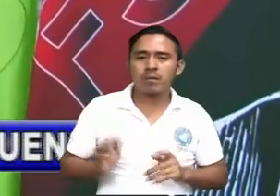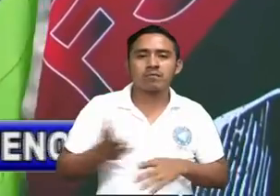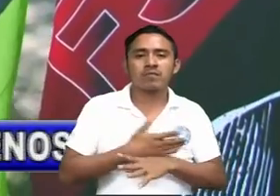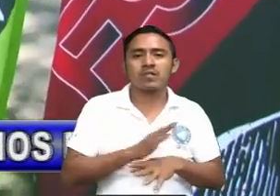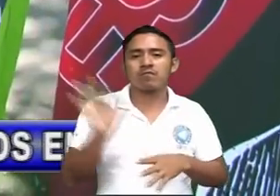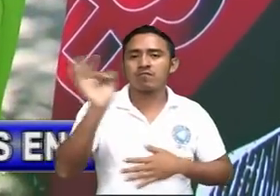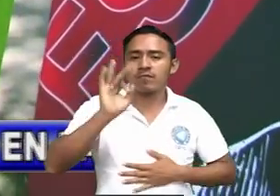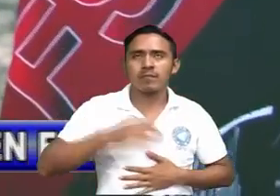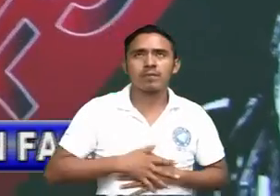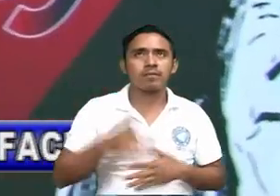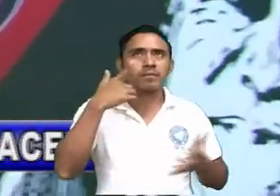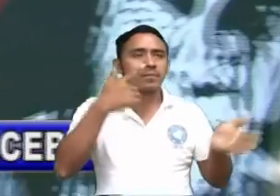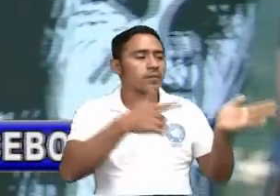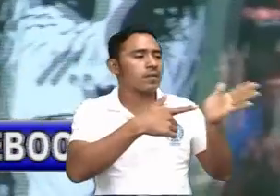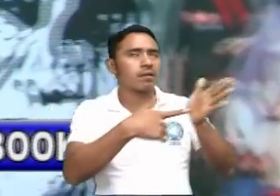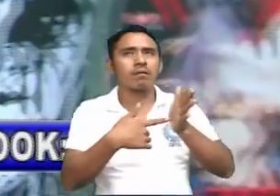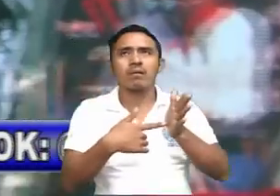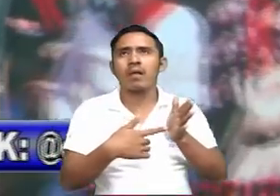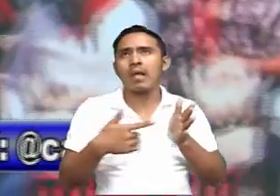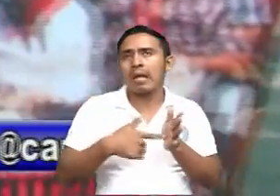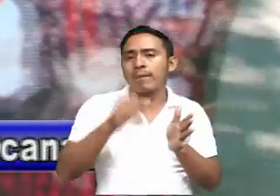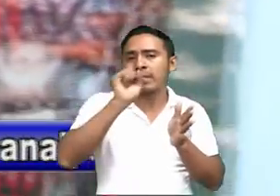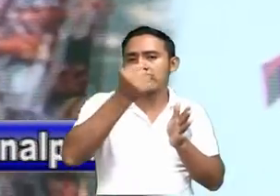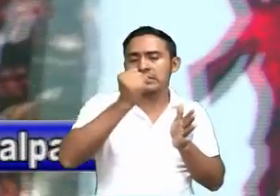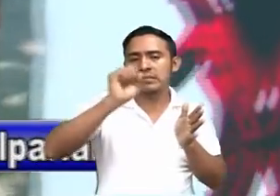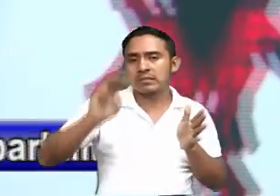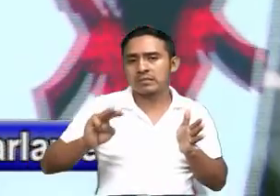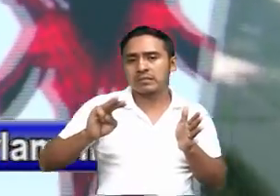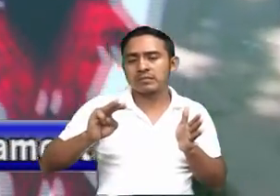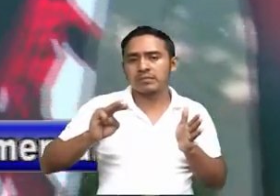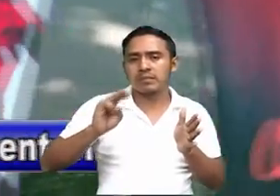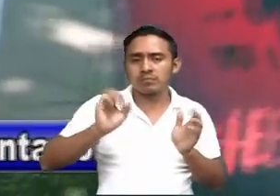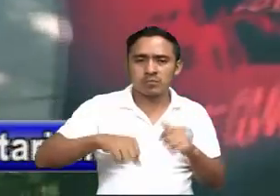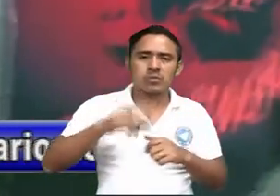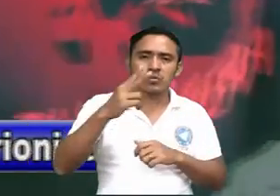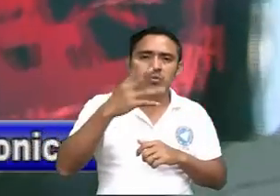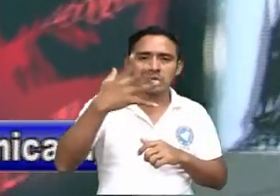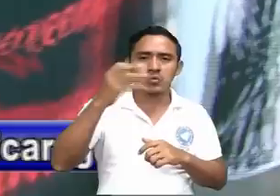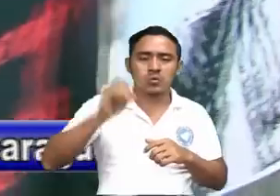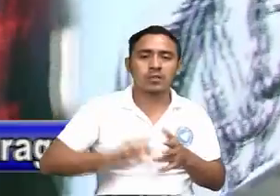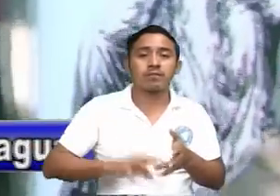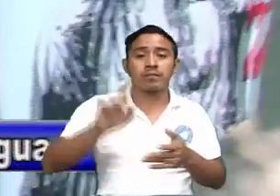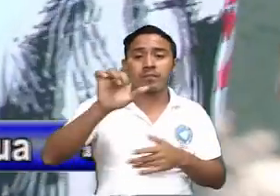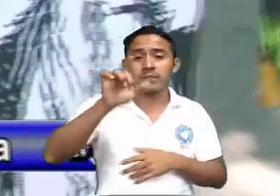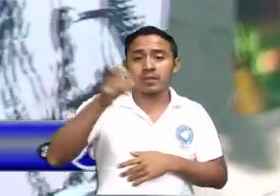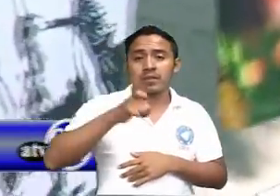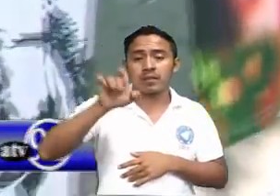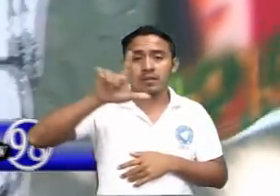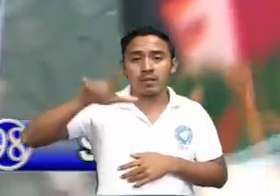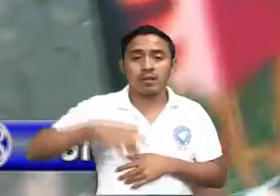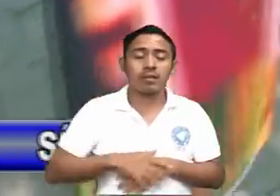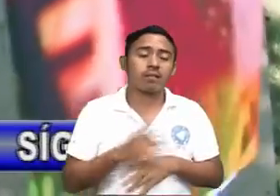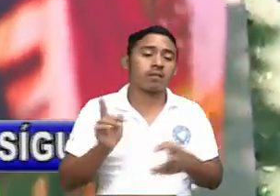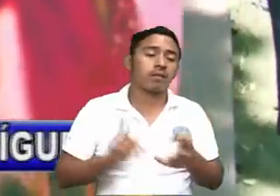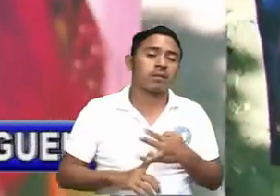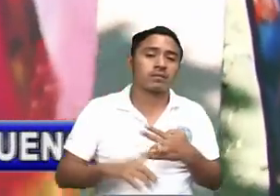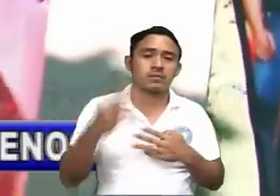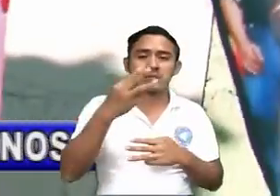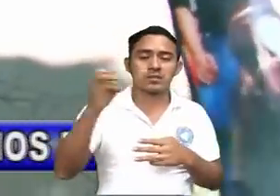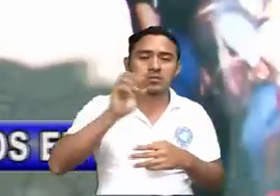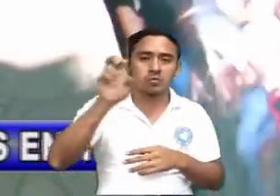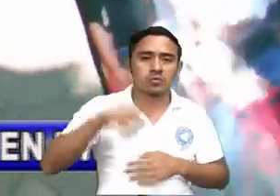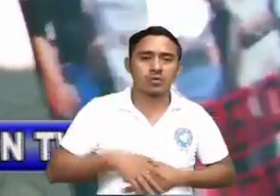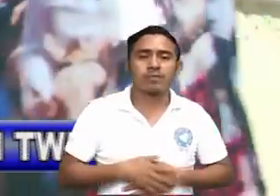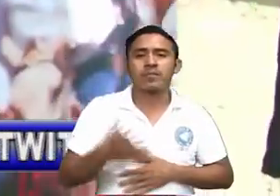la camiseta, por ejemplo, qué cuesta? Por ejemplo, la S y M cuesta, le puede costar 2,5, XL y L le cuesta 300 córdobas. Tenemos tallas juveniles